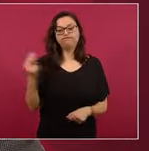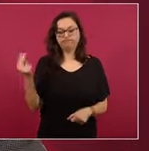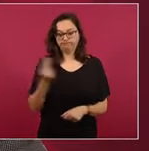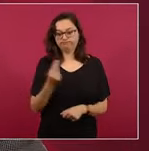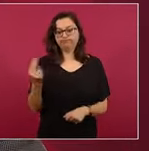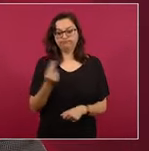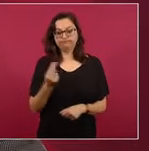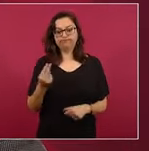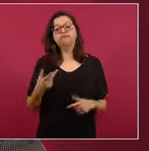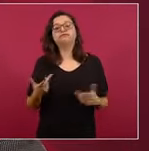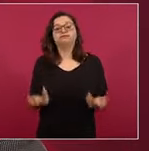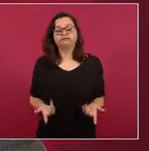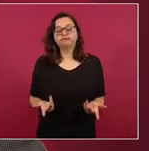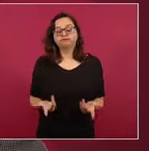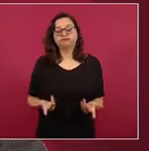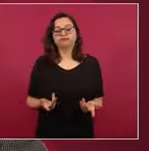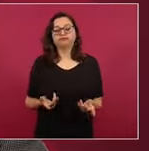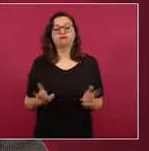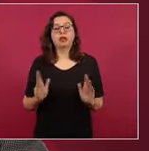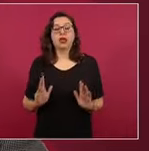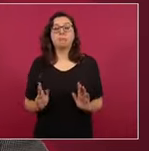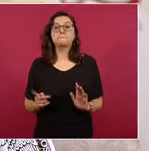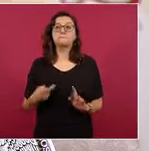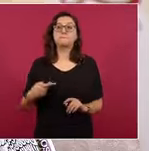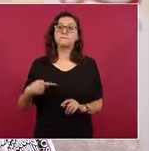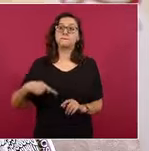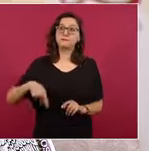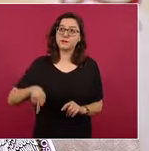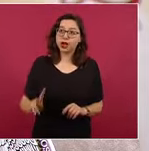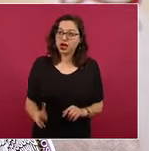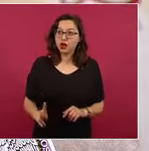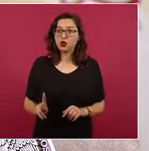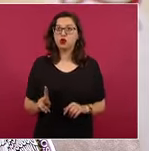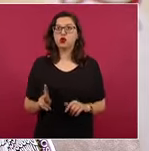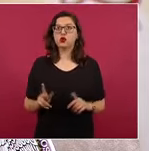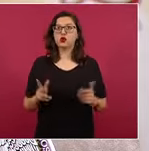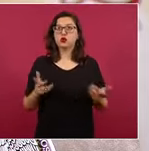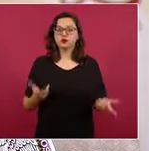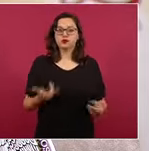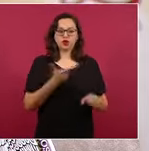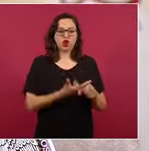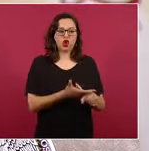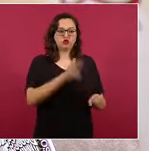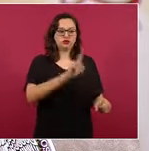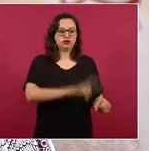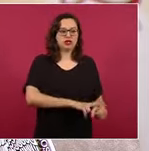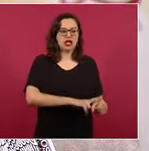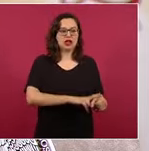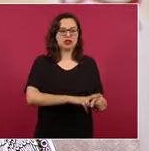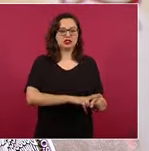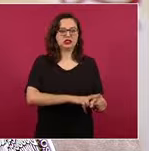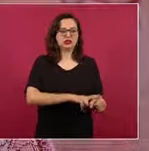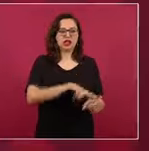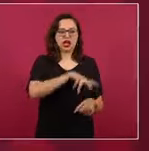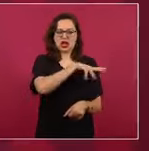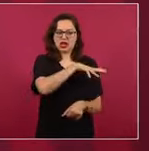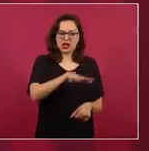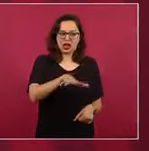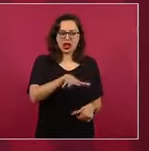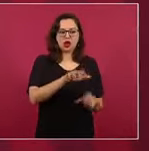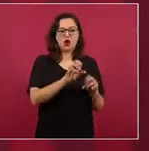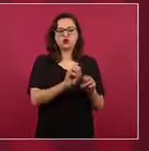hospitalización, pero no es lo mismo en un hospital general que en un hospital donde nada más se atiende el